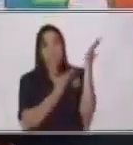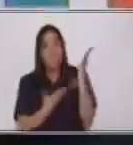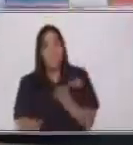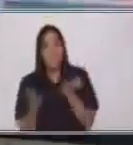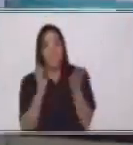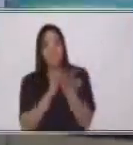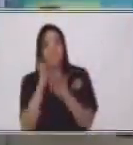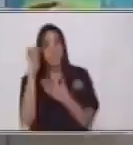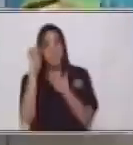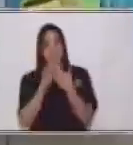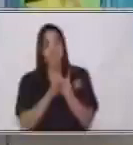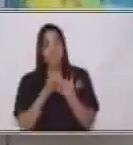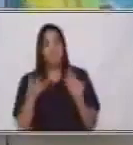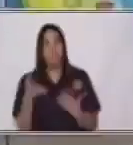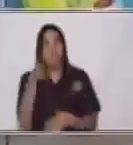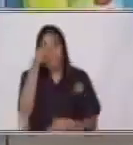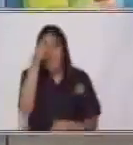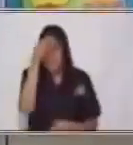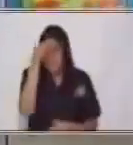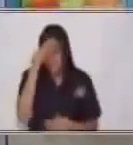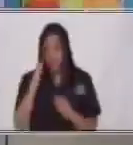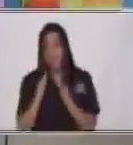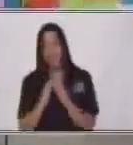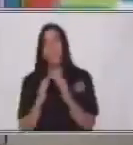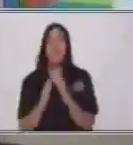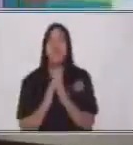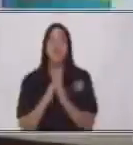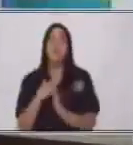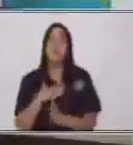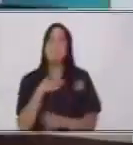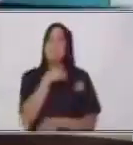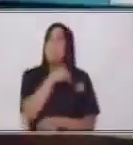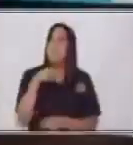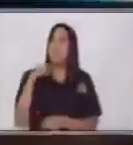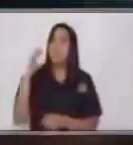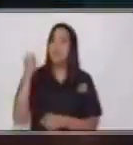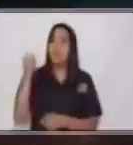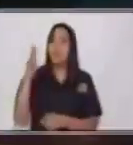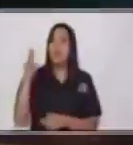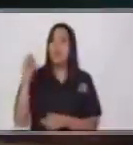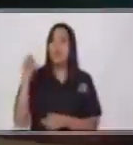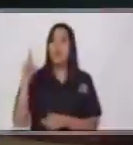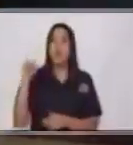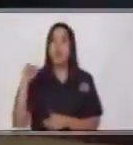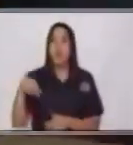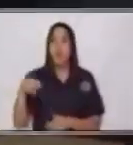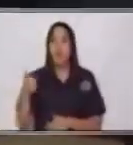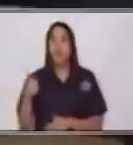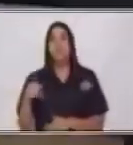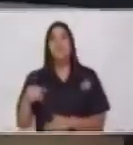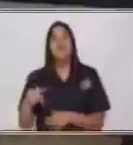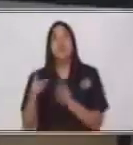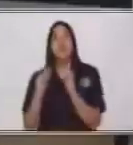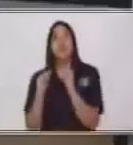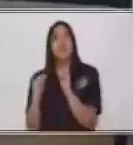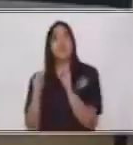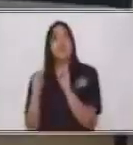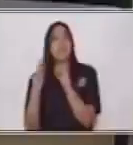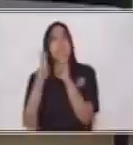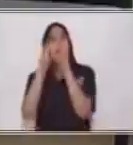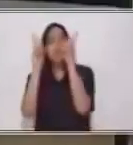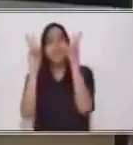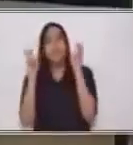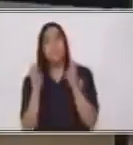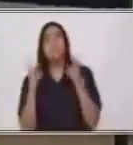Bienvenido a este espacio educativo Aprendo en Casa. Soy Carolina Espósito y en esta oportunidad desarrollaré el